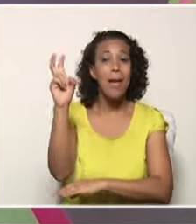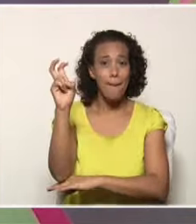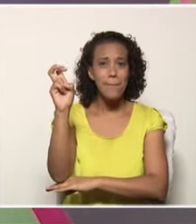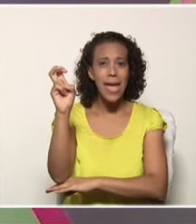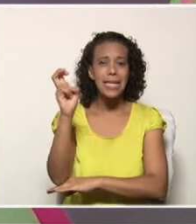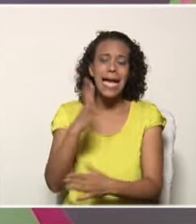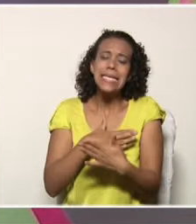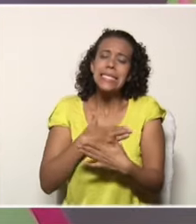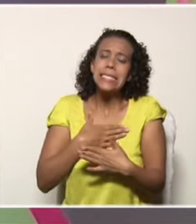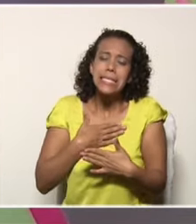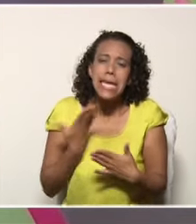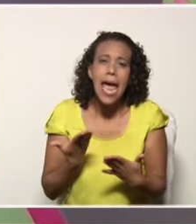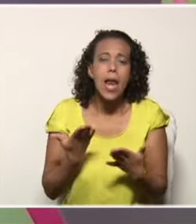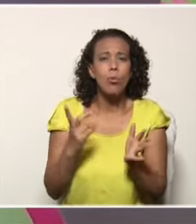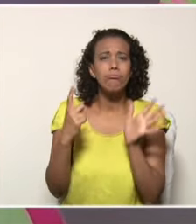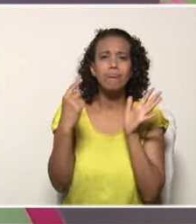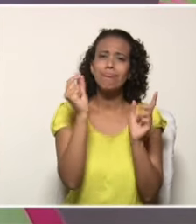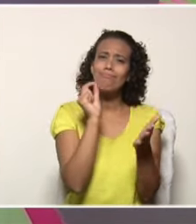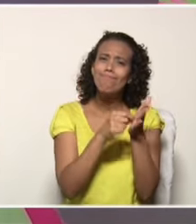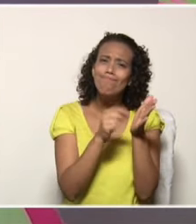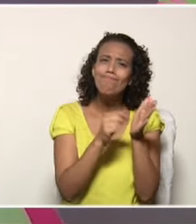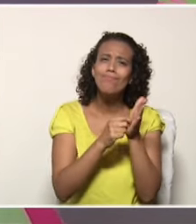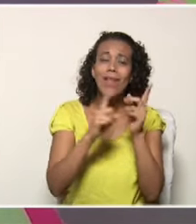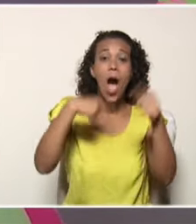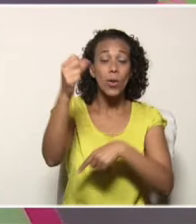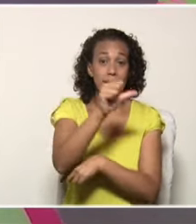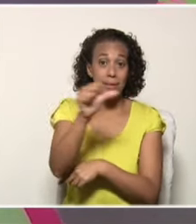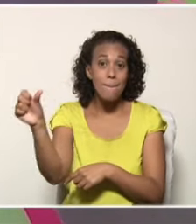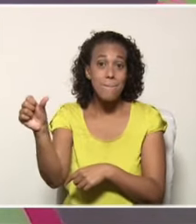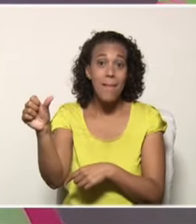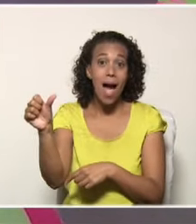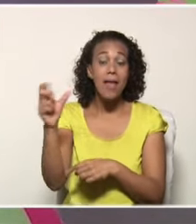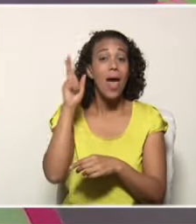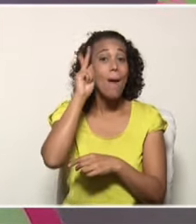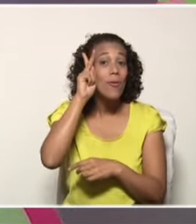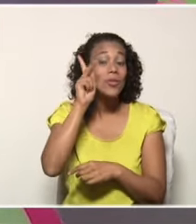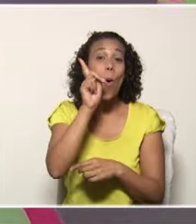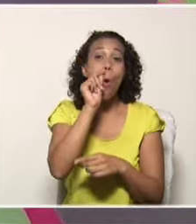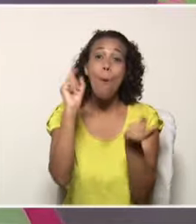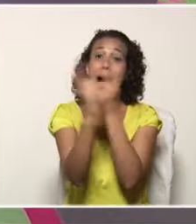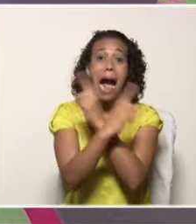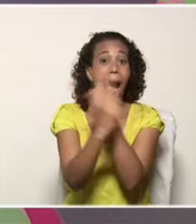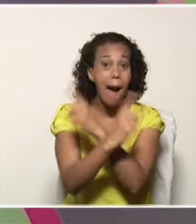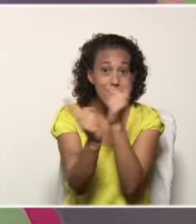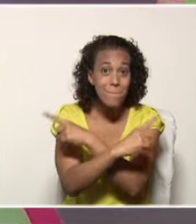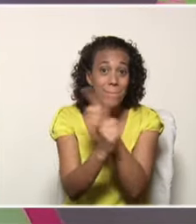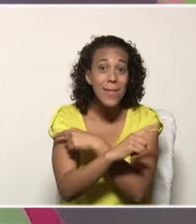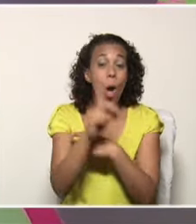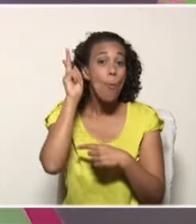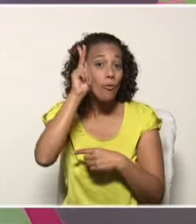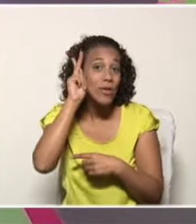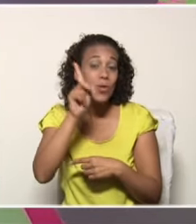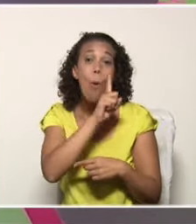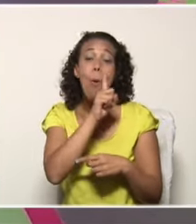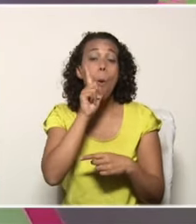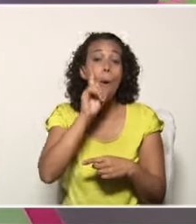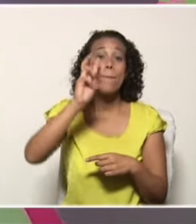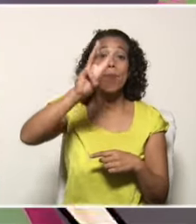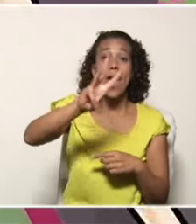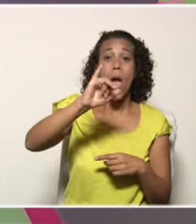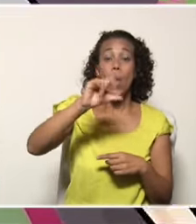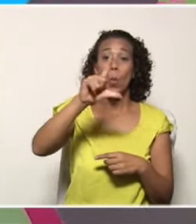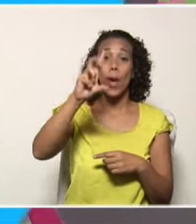Quiero mencionar que a partir de la próxima semana va a estar el profesor Wilmer Santana acompañándolos en el